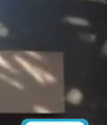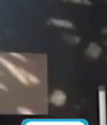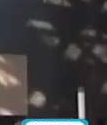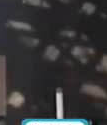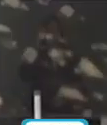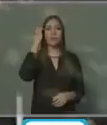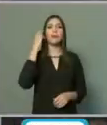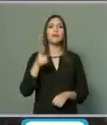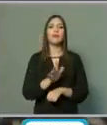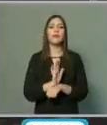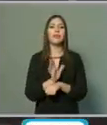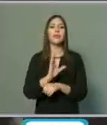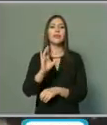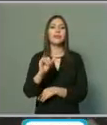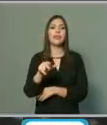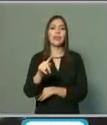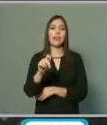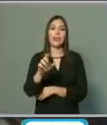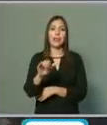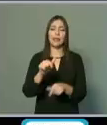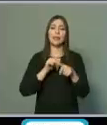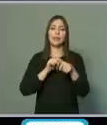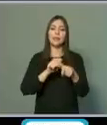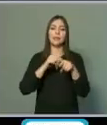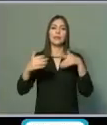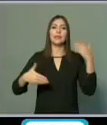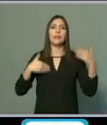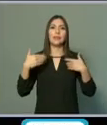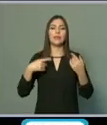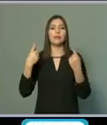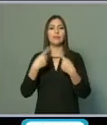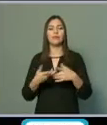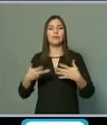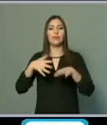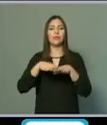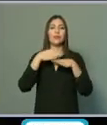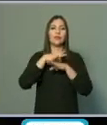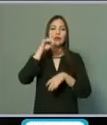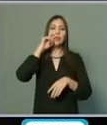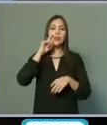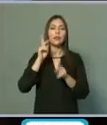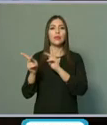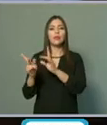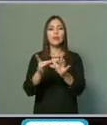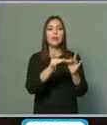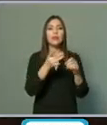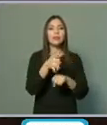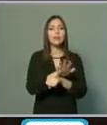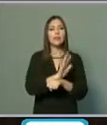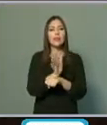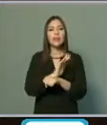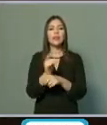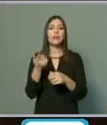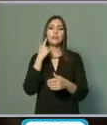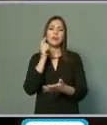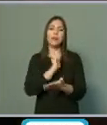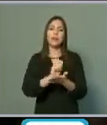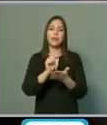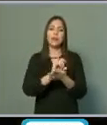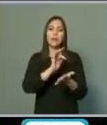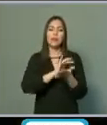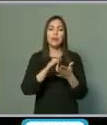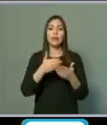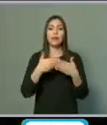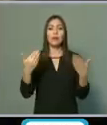La Cineteca Nacional continúa celebrando la diversidad sexual con una serie de charlas sobre cine y literatura. Este lunes 23 de julio no